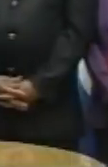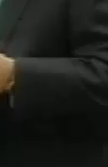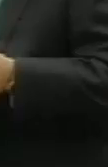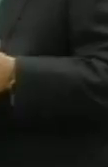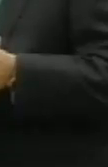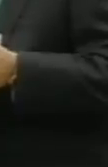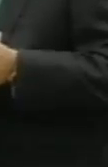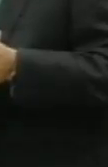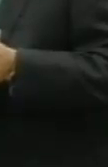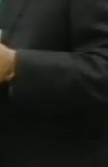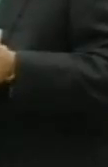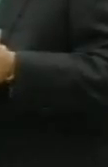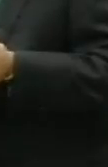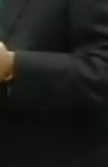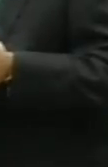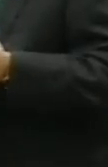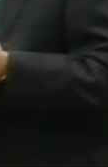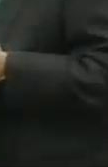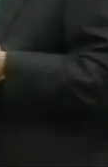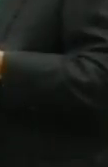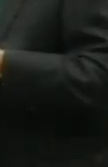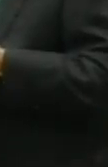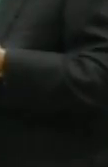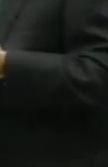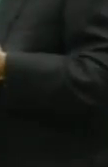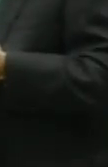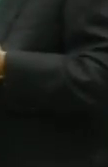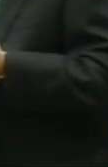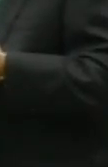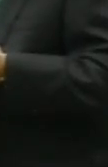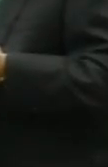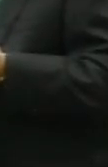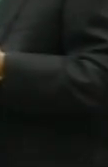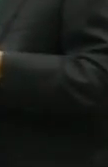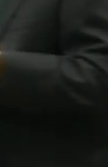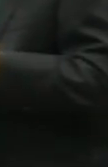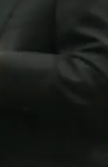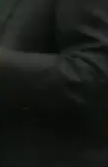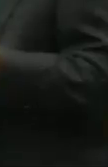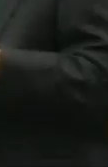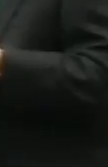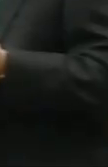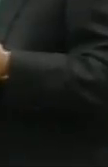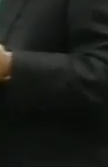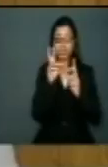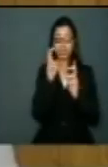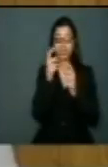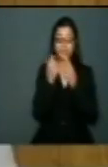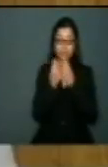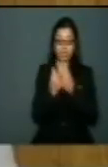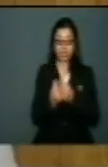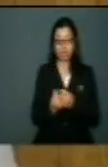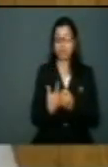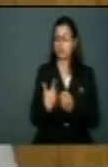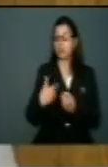el proyecto de presupuesto general de la Nación para el ejercicio fiscal 2012, el